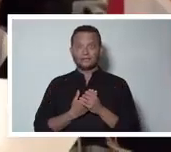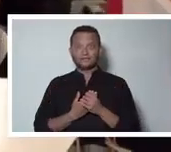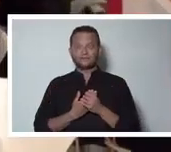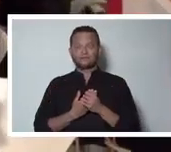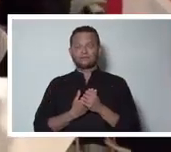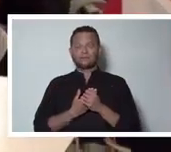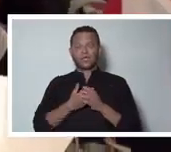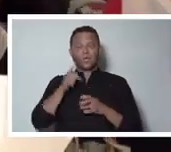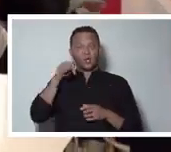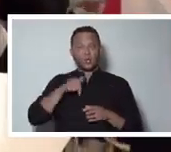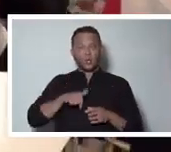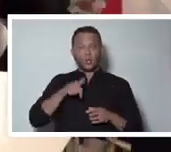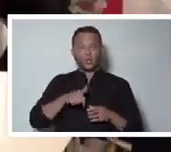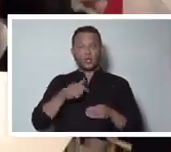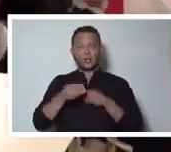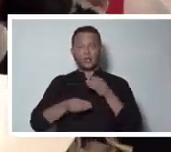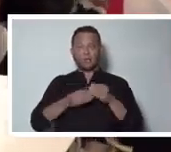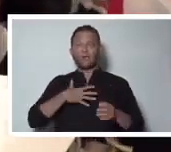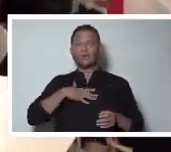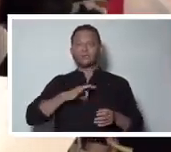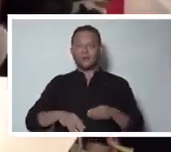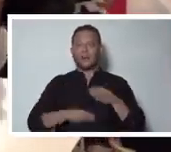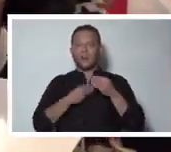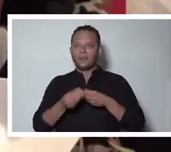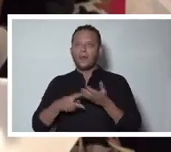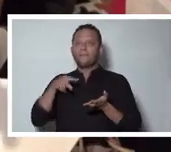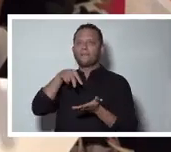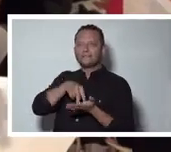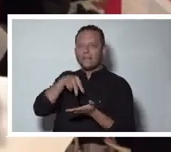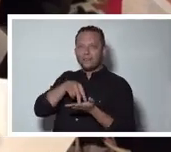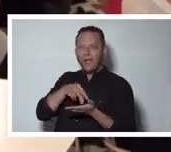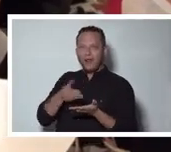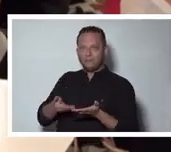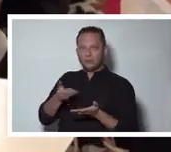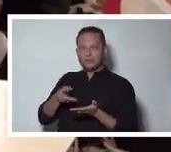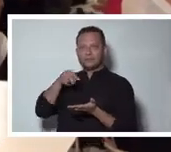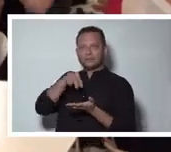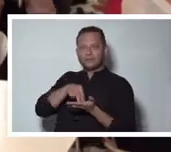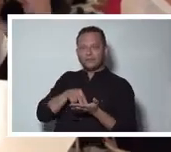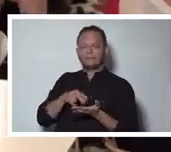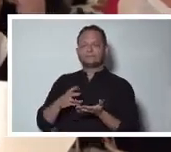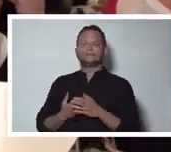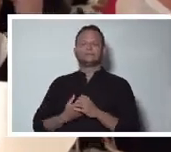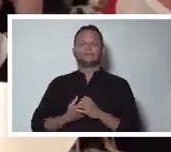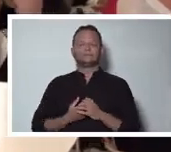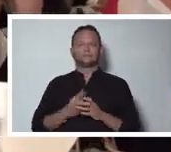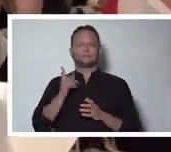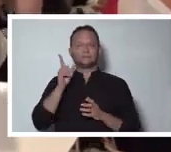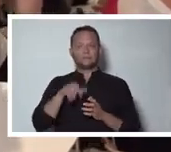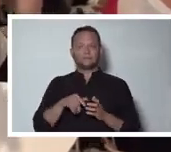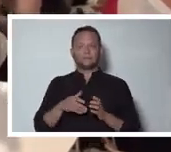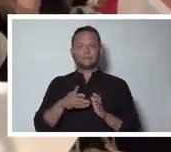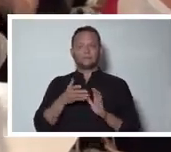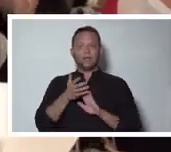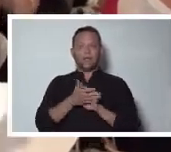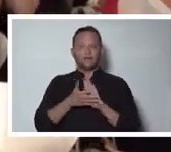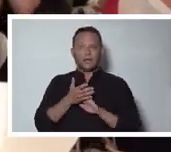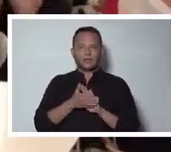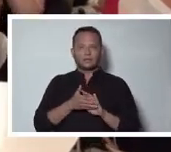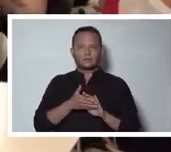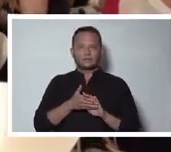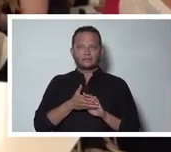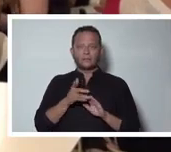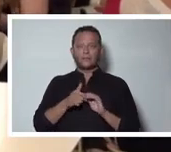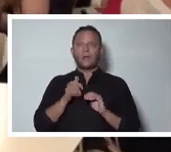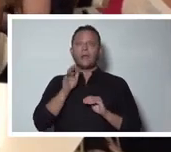haciendo sino Es que hoy estamos con posibilidades de hacerlos de forma presencial y habla también de alguno de los